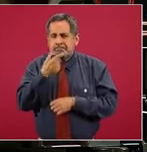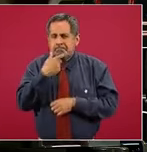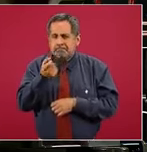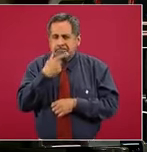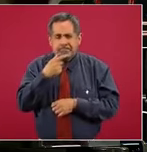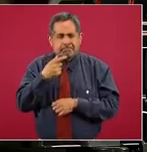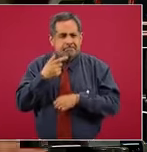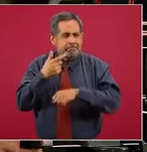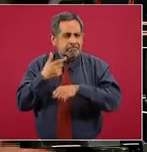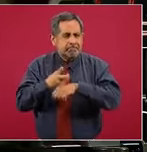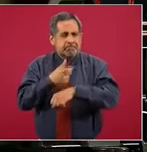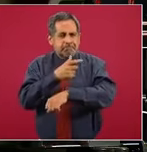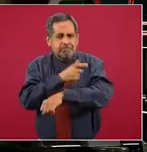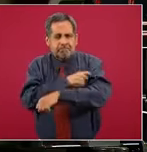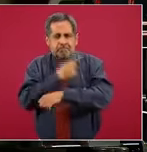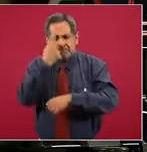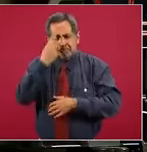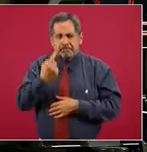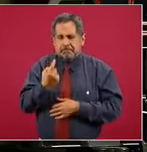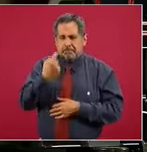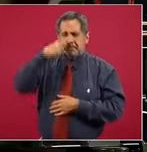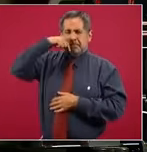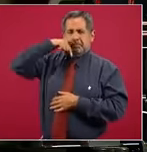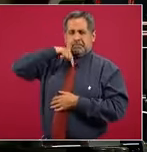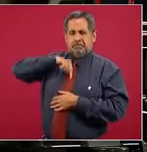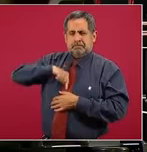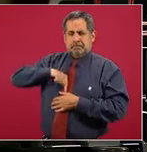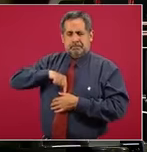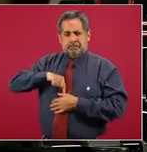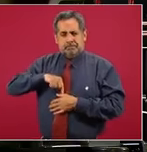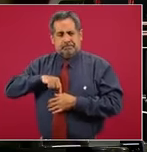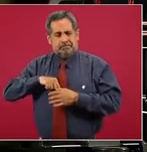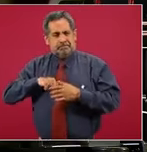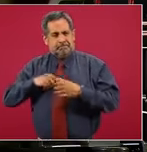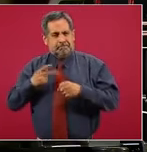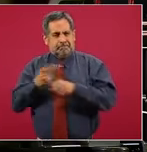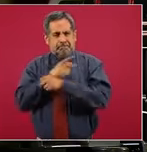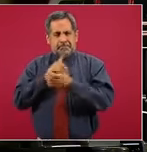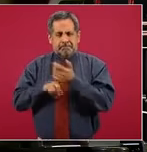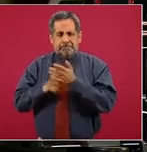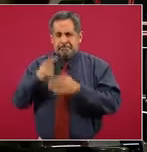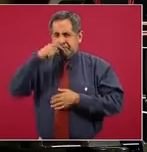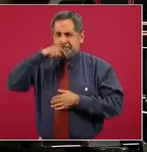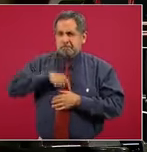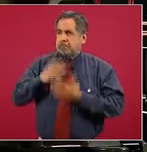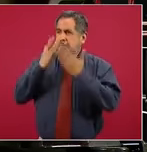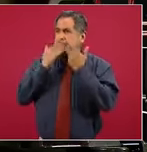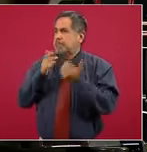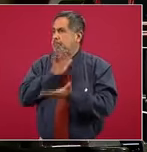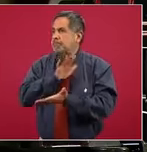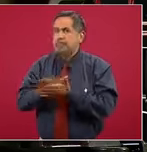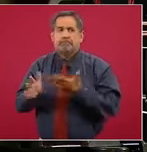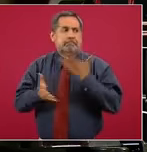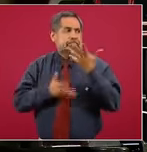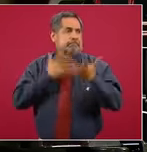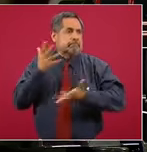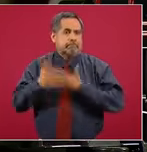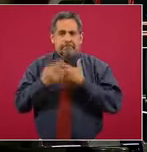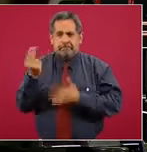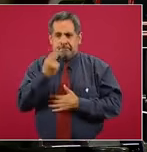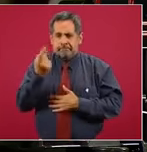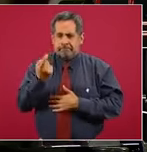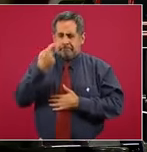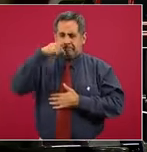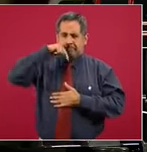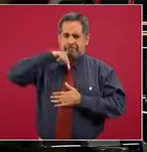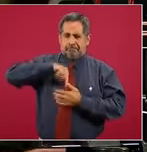utilizan para el momento de la intubación. Ha habido muchas notas al respecto de que están en desabasto y es un elemento que considero que ahorita